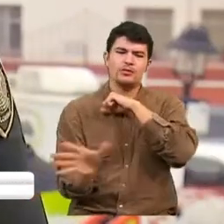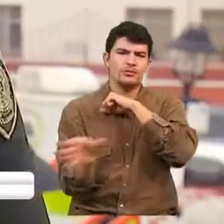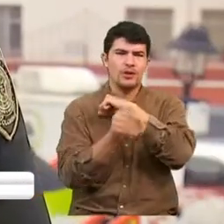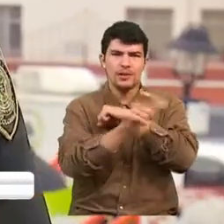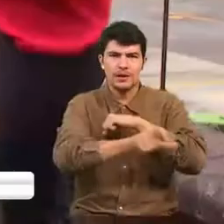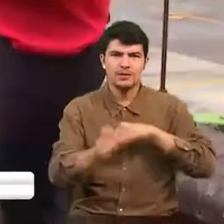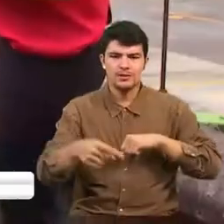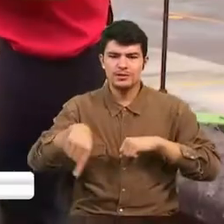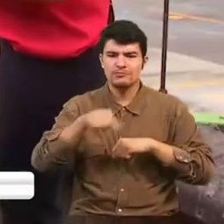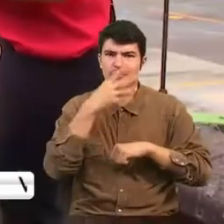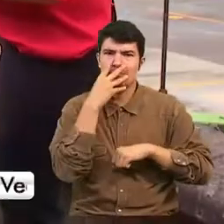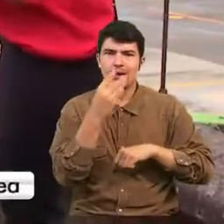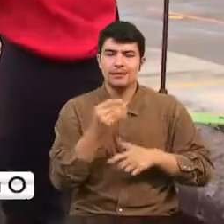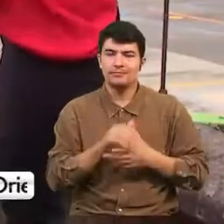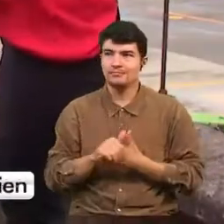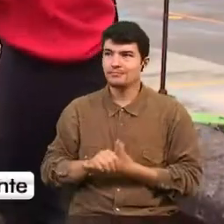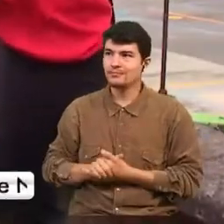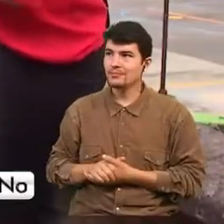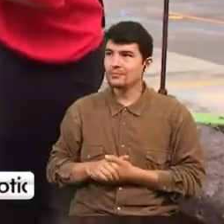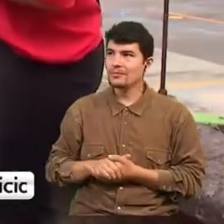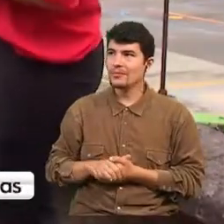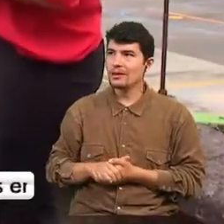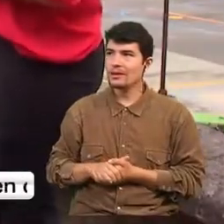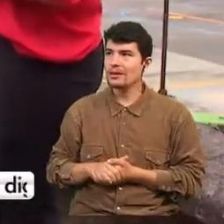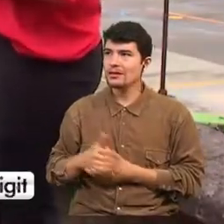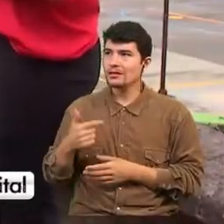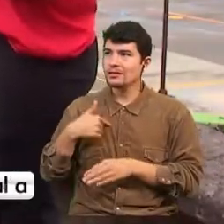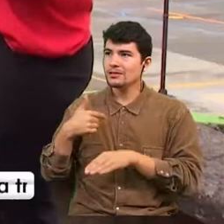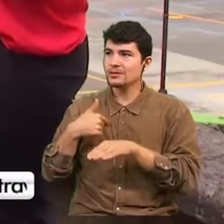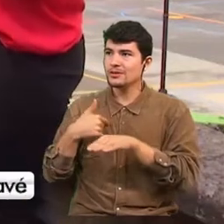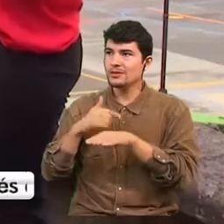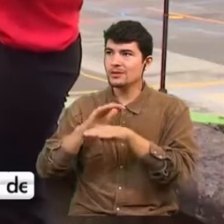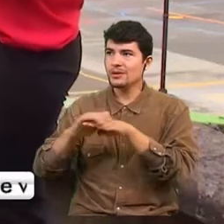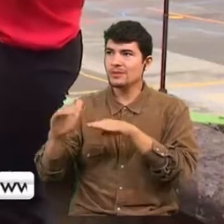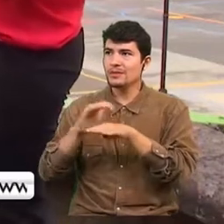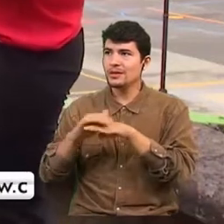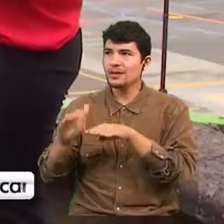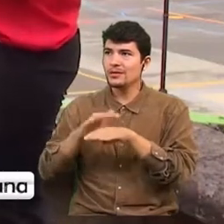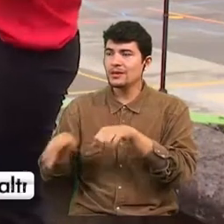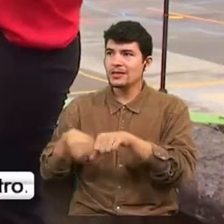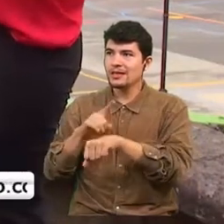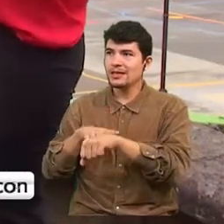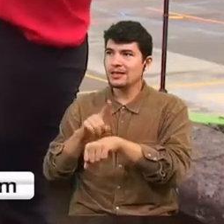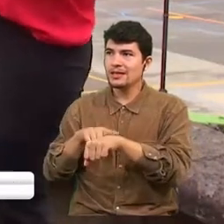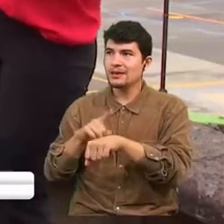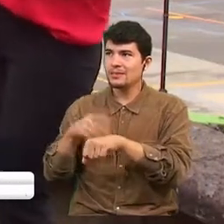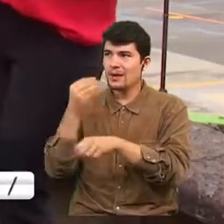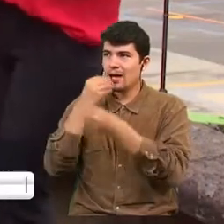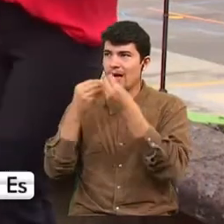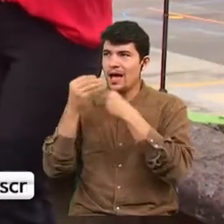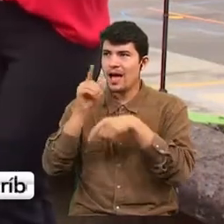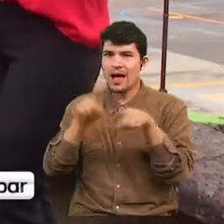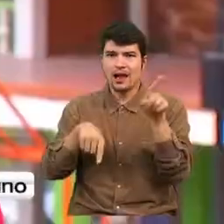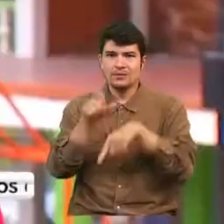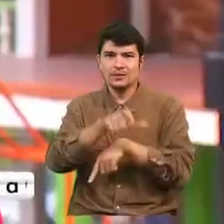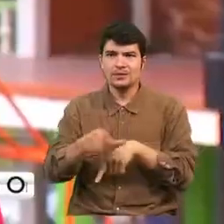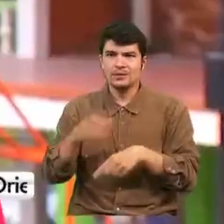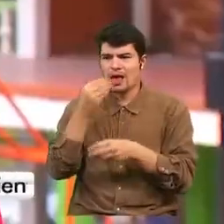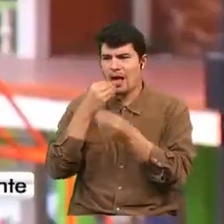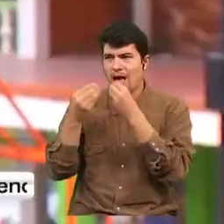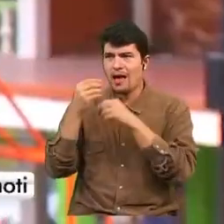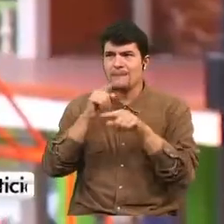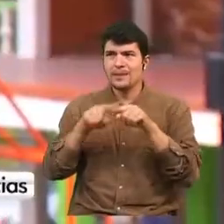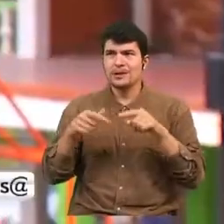individuos. Bueno, señor gobernador, coronel, yo los voy a invitar porque estamos en hora de almuerzo. Ya vemos que muchas personas ya tuvieron su almuerzo, pero